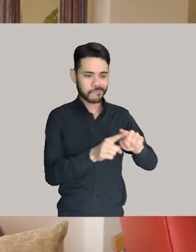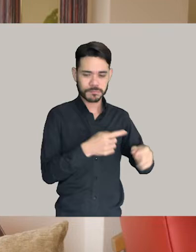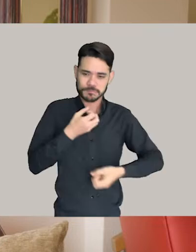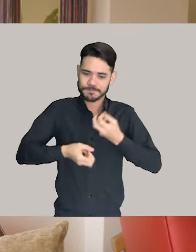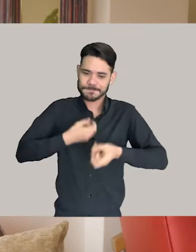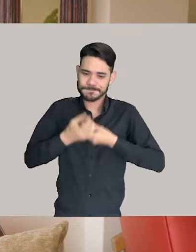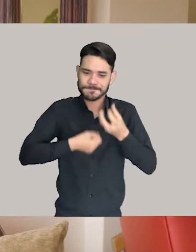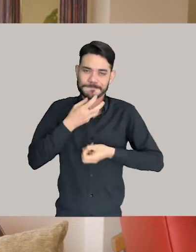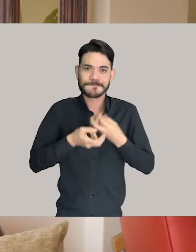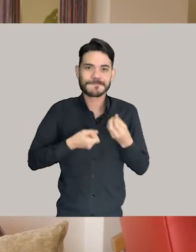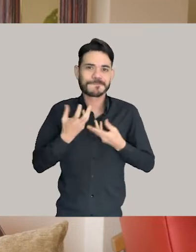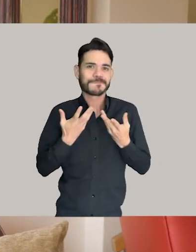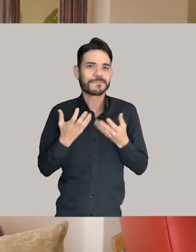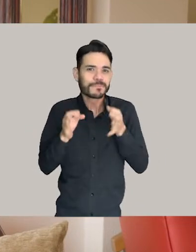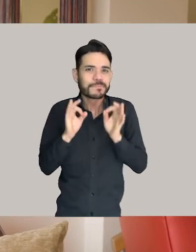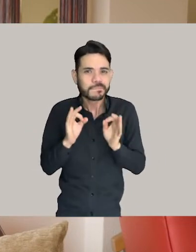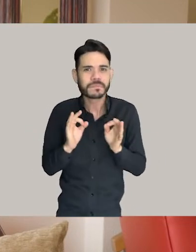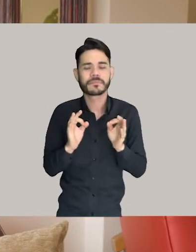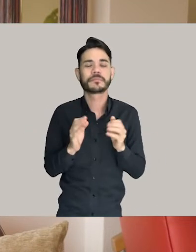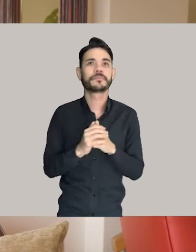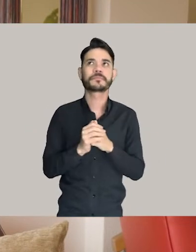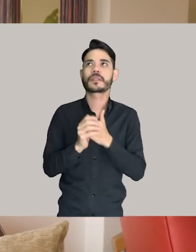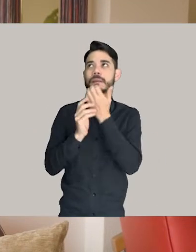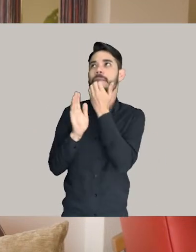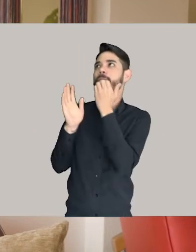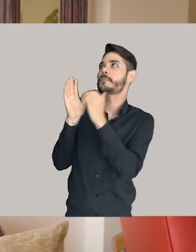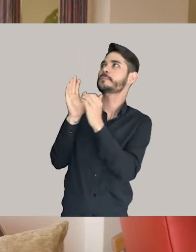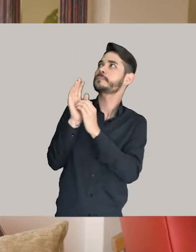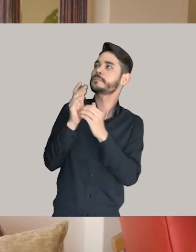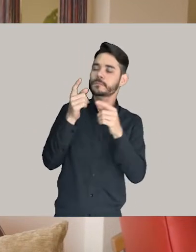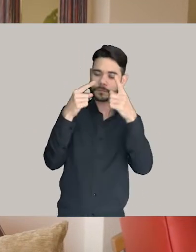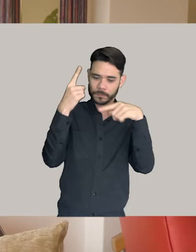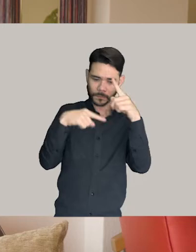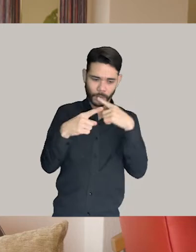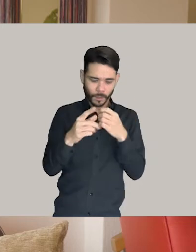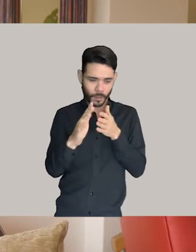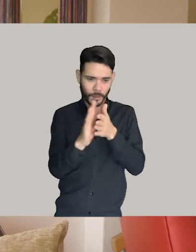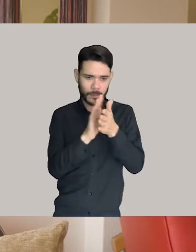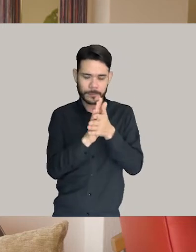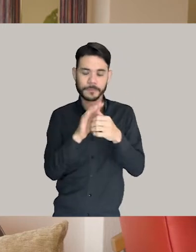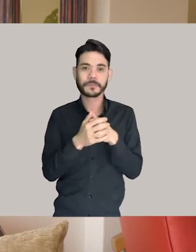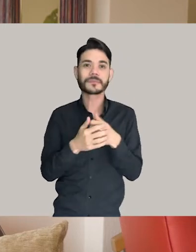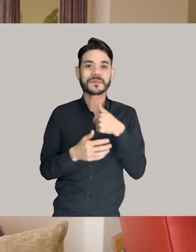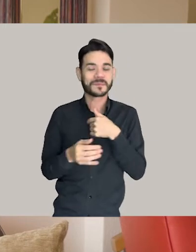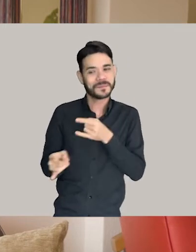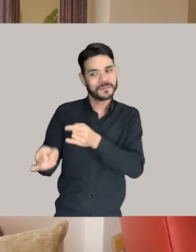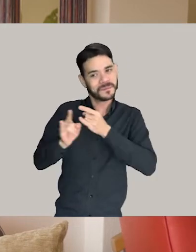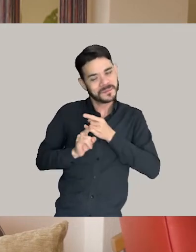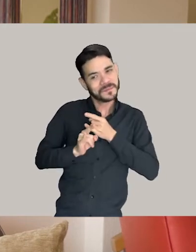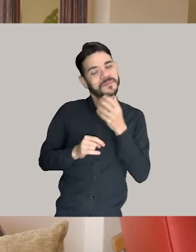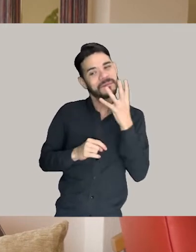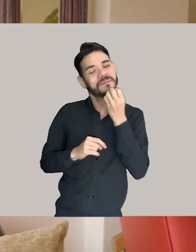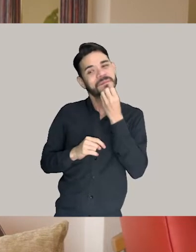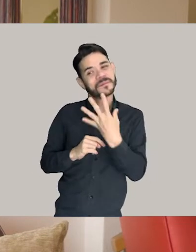expresiones que son muy particulares para ejemplarizar lo que estoy tratando de expresar. Una de las cosas que me pareció